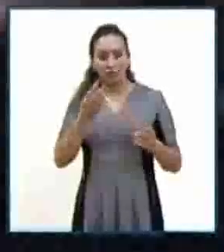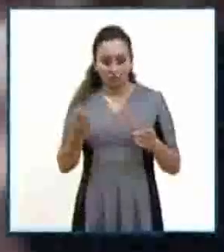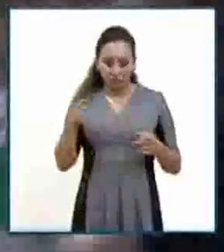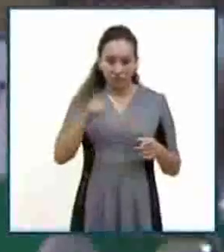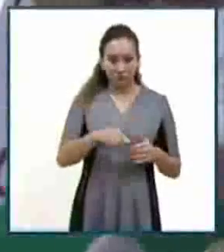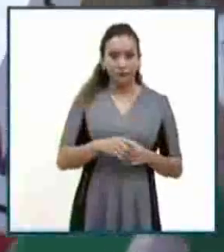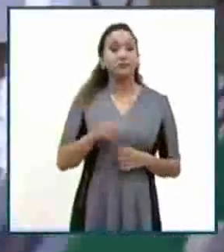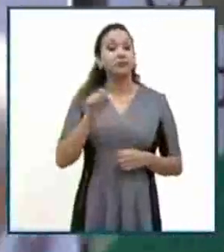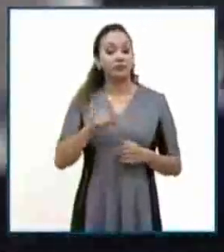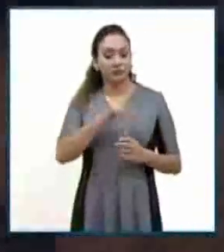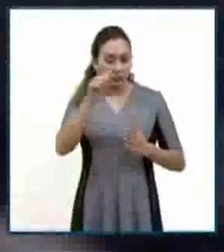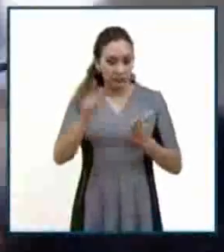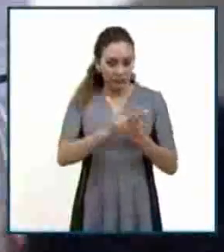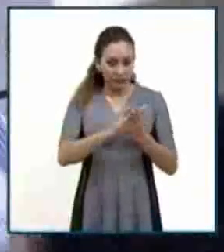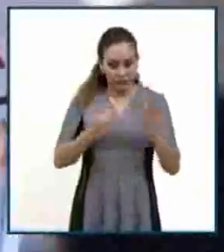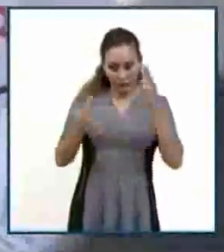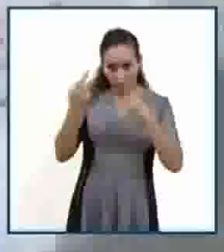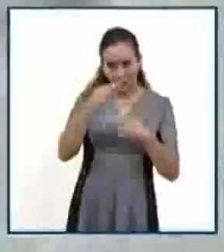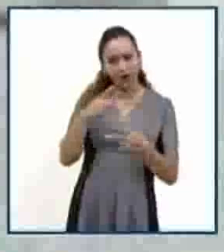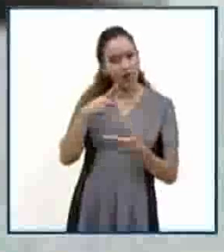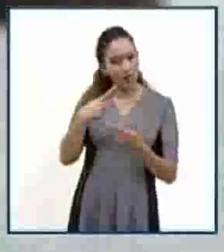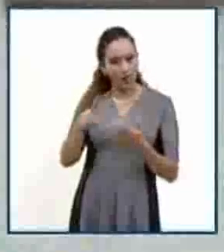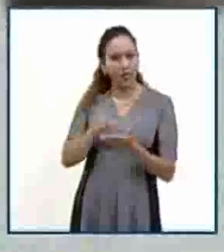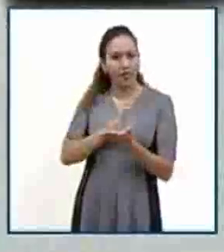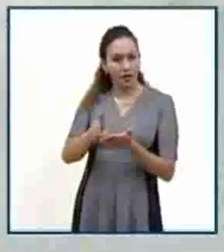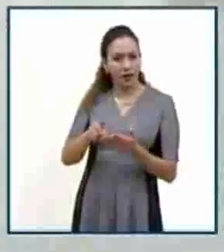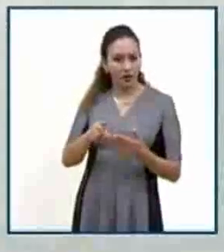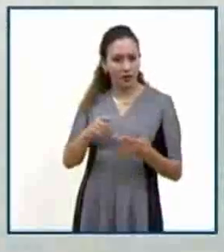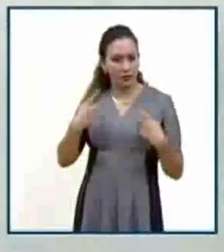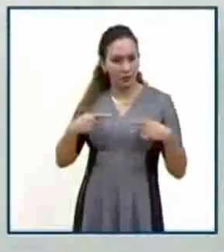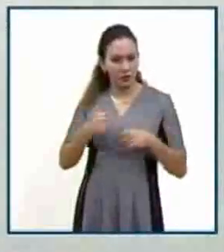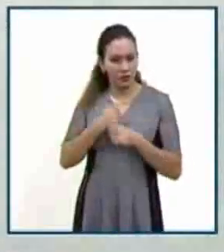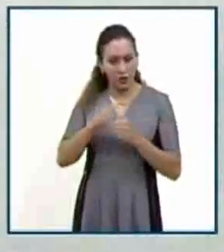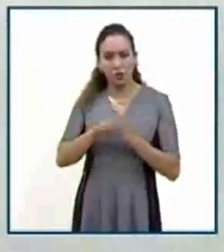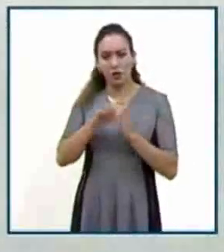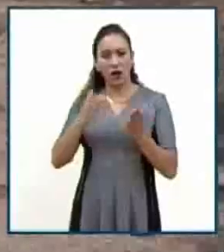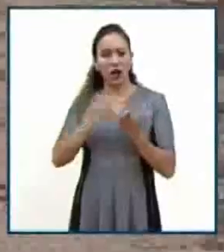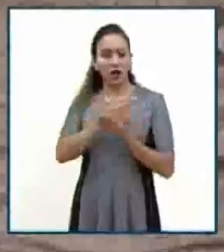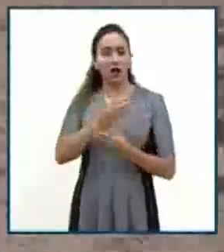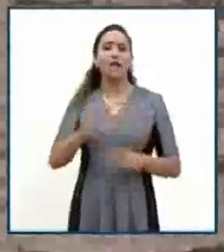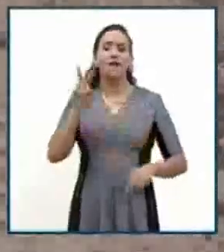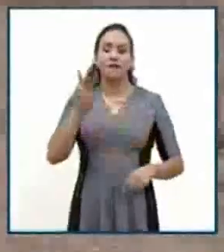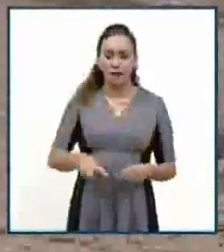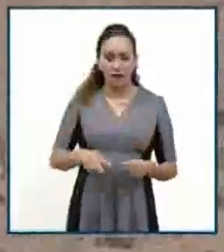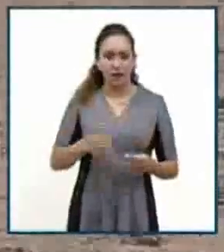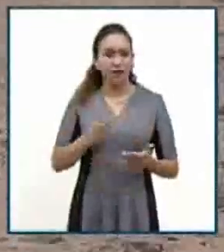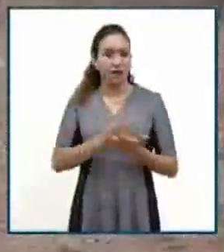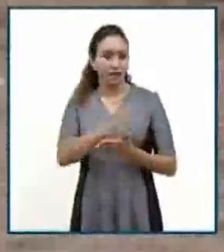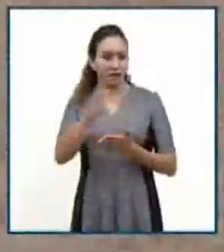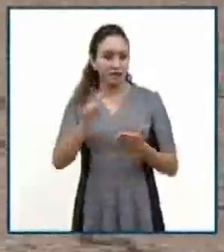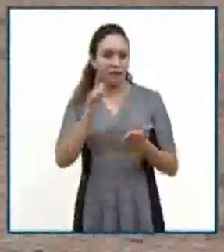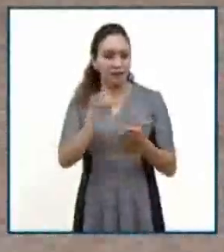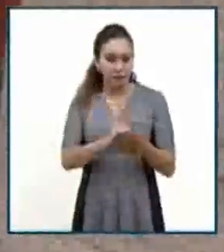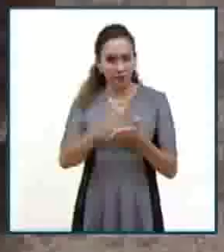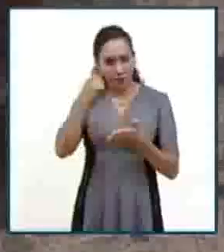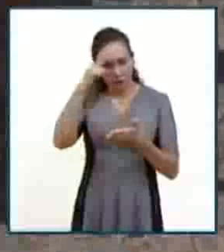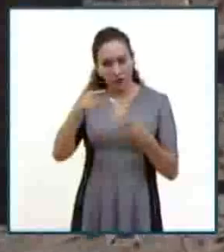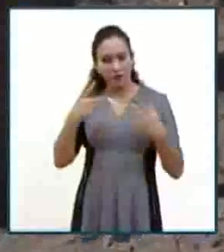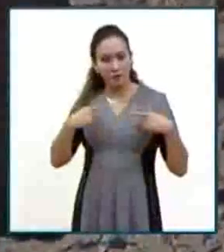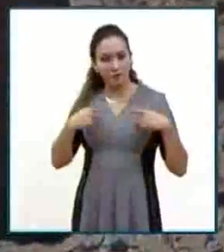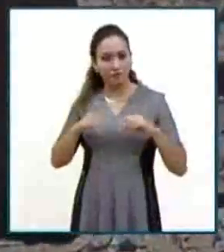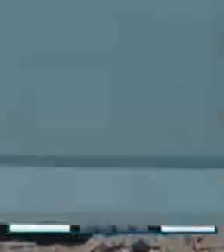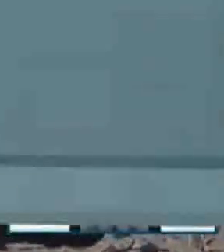en el municipio de que se trate, porque para ello debe tomarse el universo de casillas no instaladas o con votación